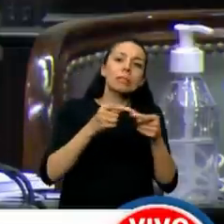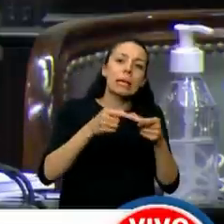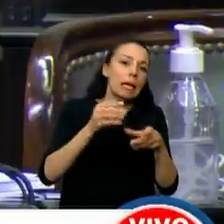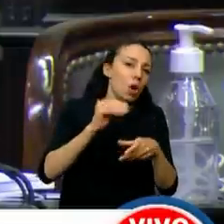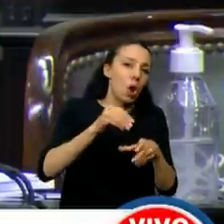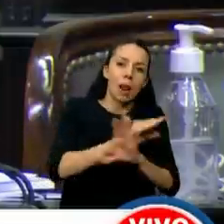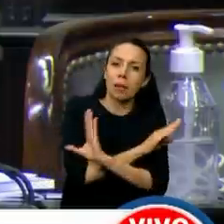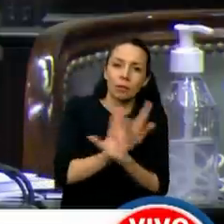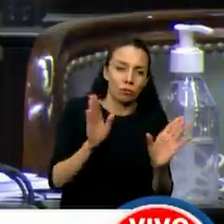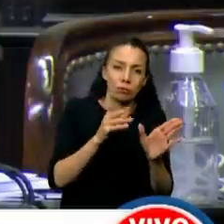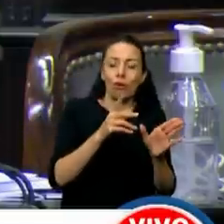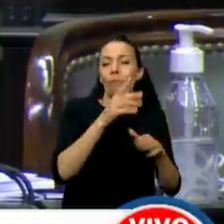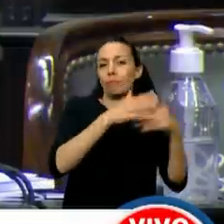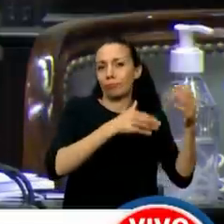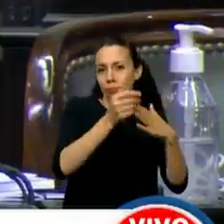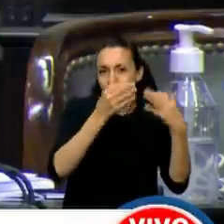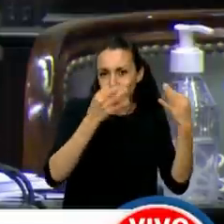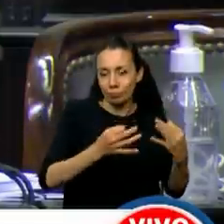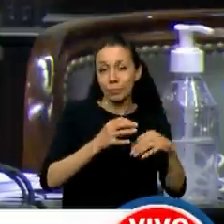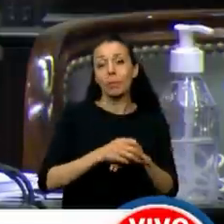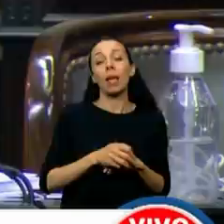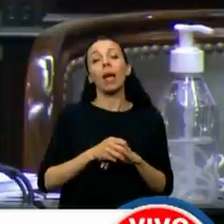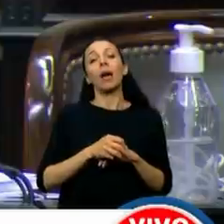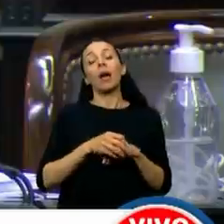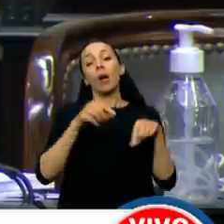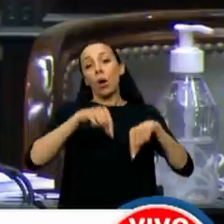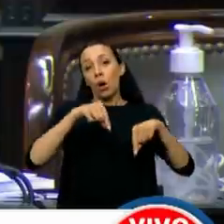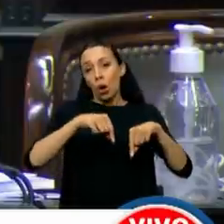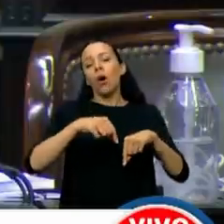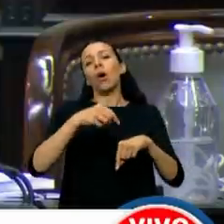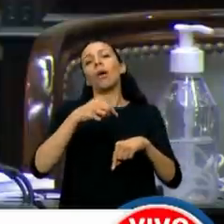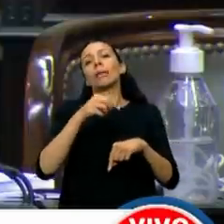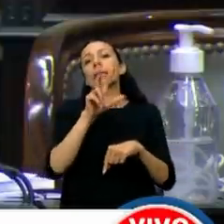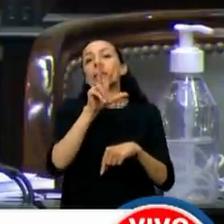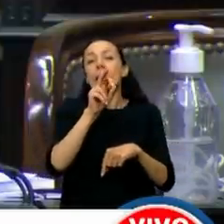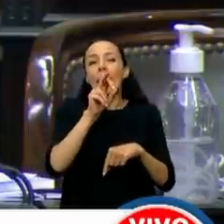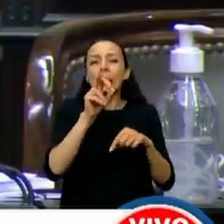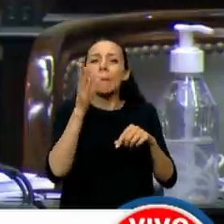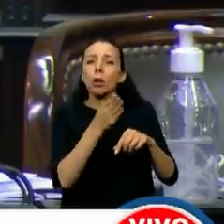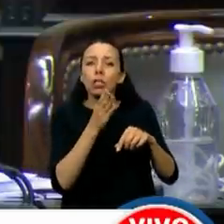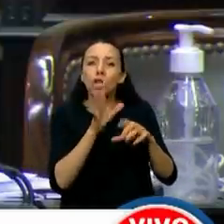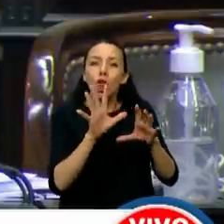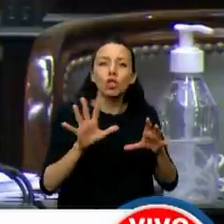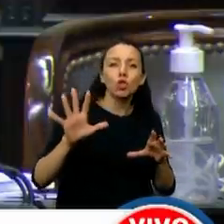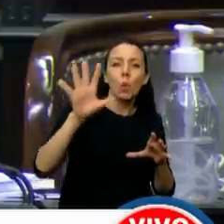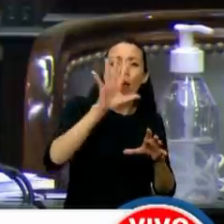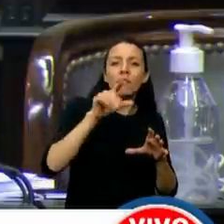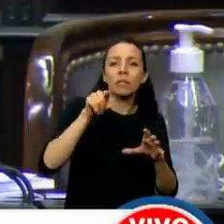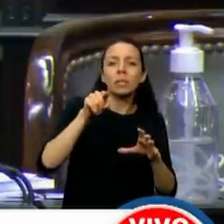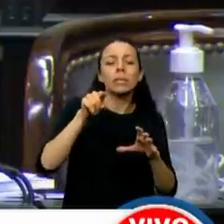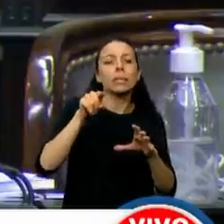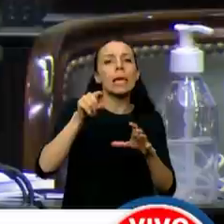esa españa hoy dispone únicamente de un 30 por ciento de su superficie servida con un sistema de evacuación